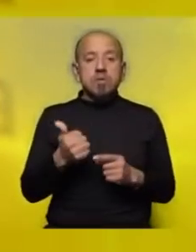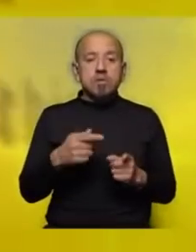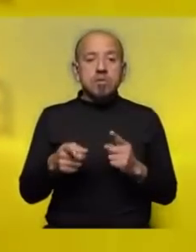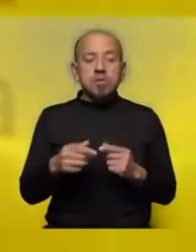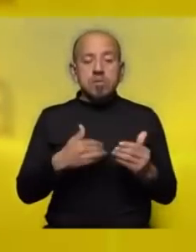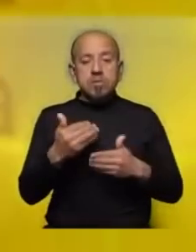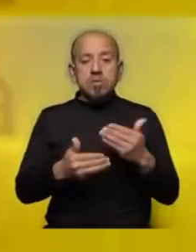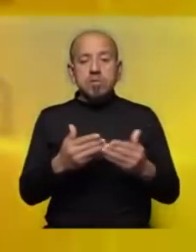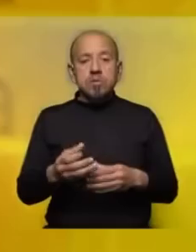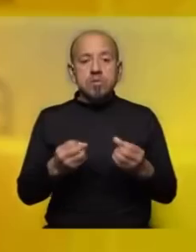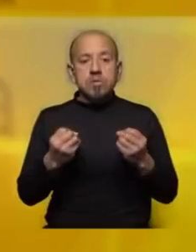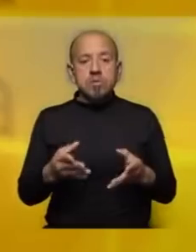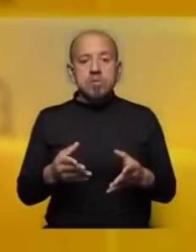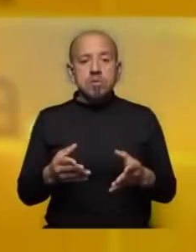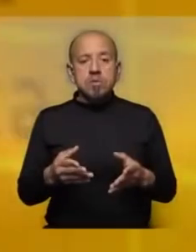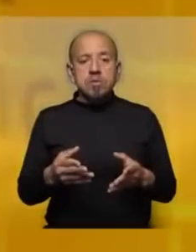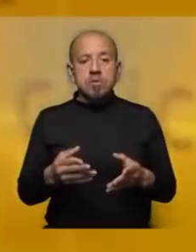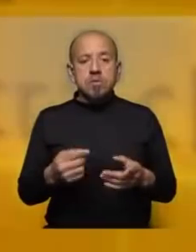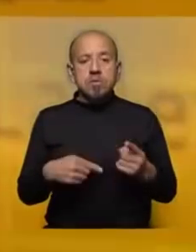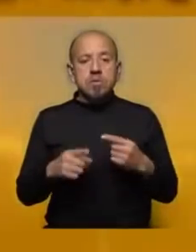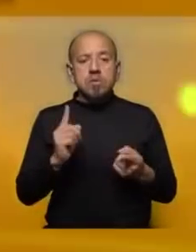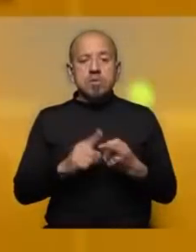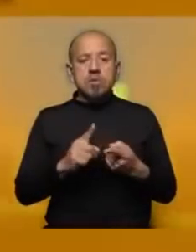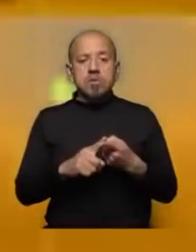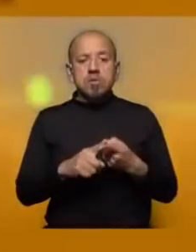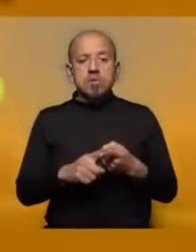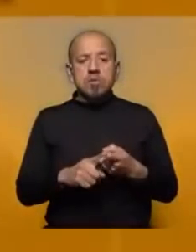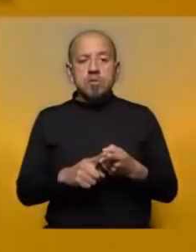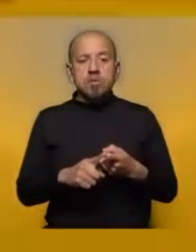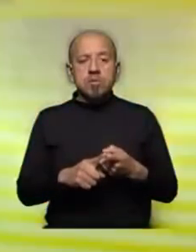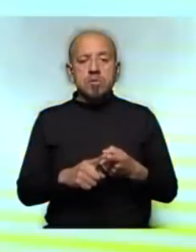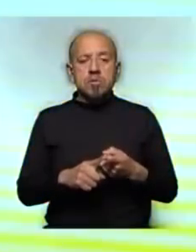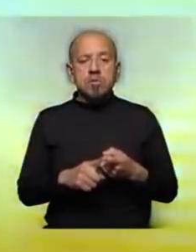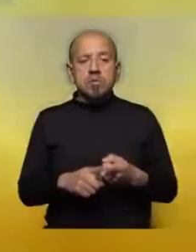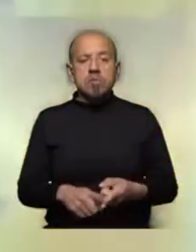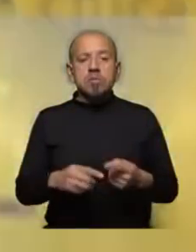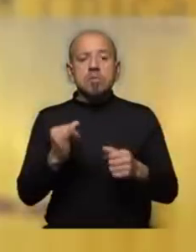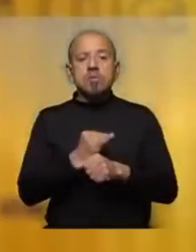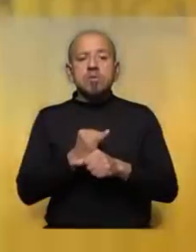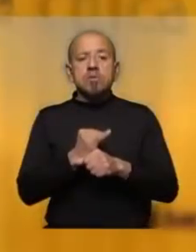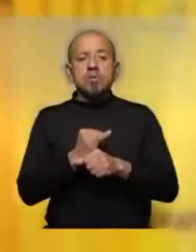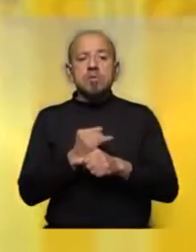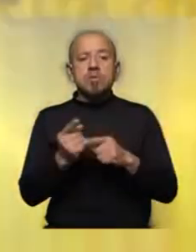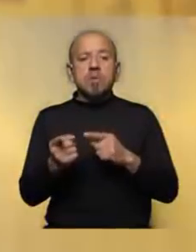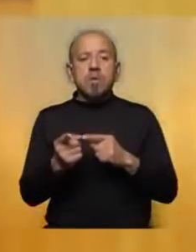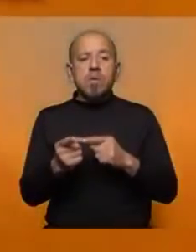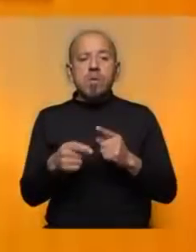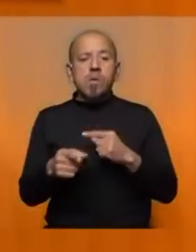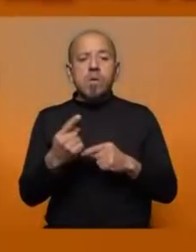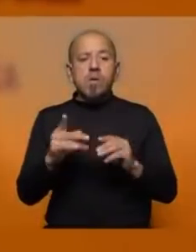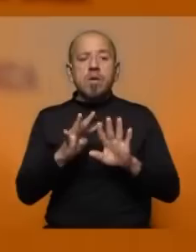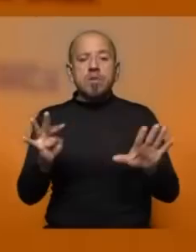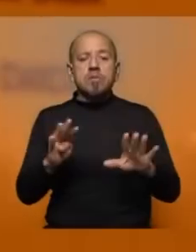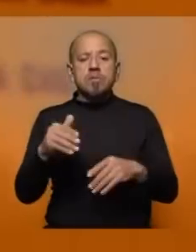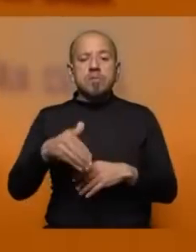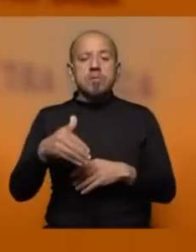proceso porque el acuerdo fue que las instituciones iban a recibir en su conjunto esas cu insones 19 millones